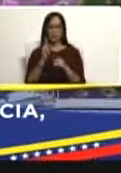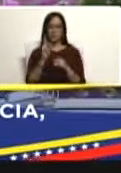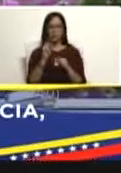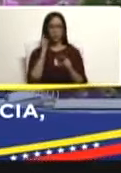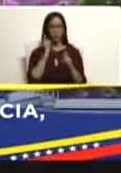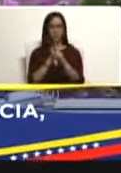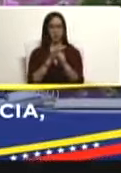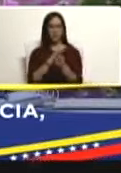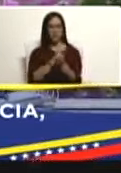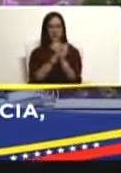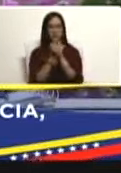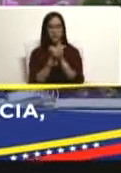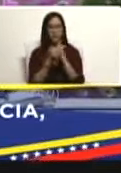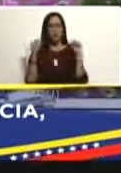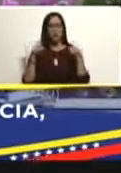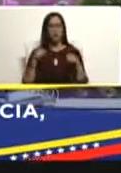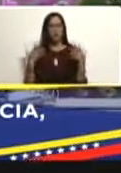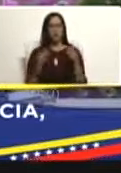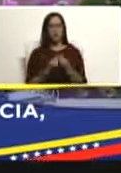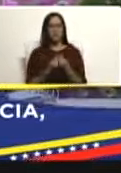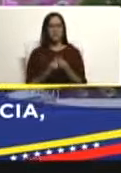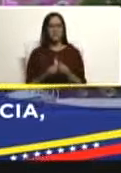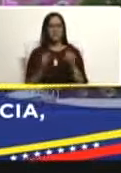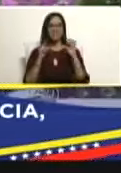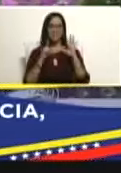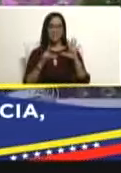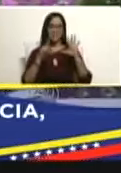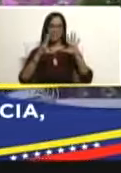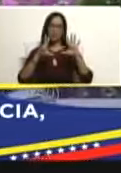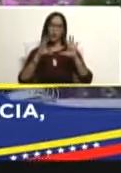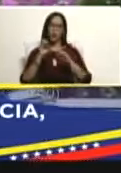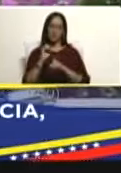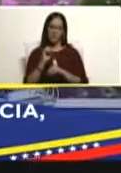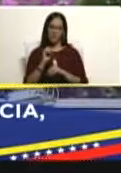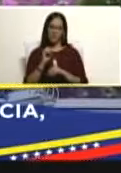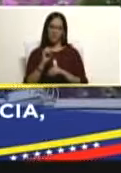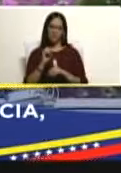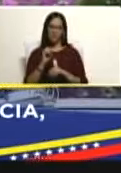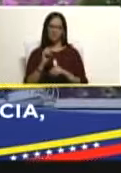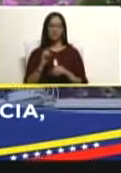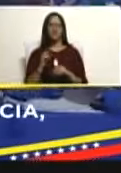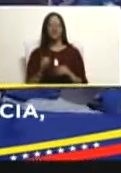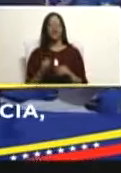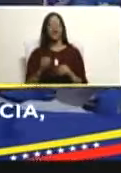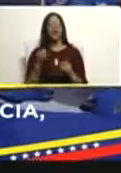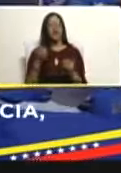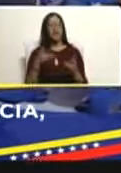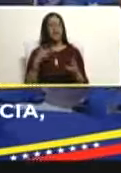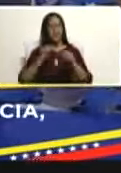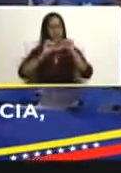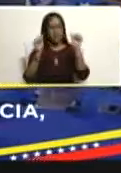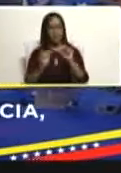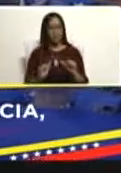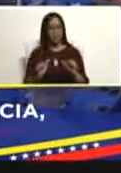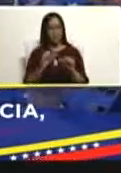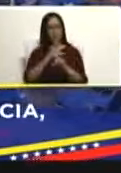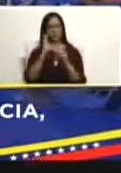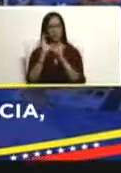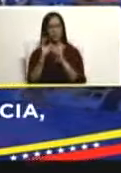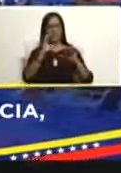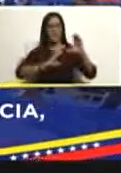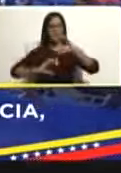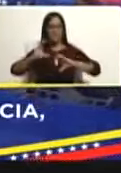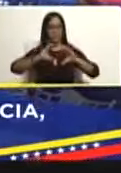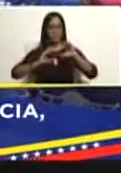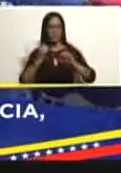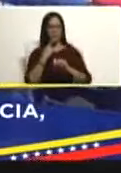de transformación. Hoy nos acompañan 780 actores, cultoras y cultores de la ciencia, como dice nuestra